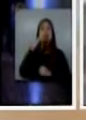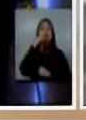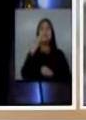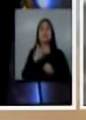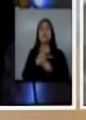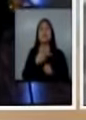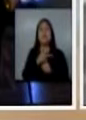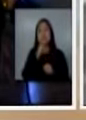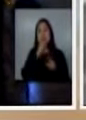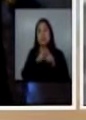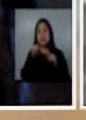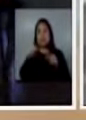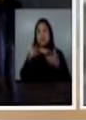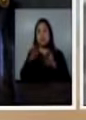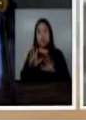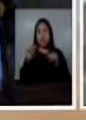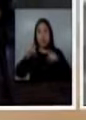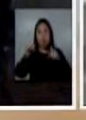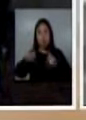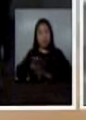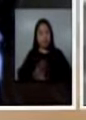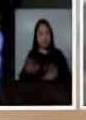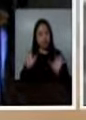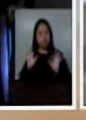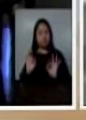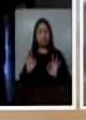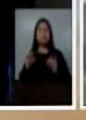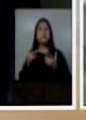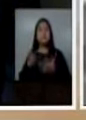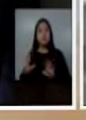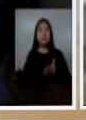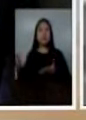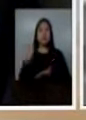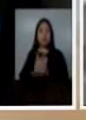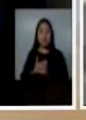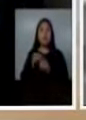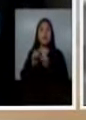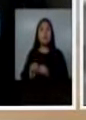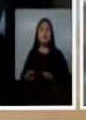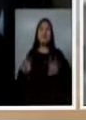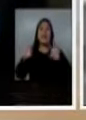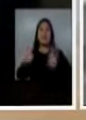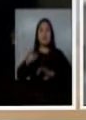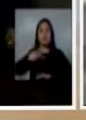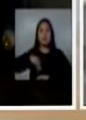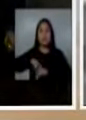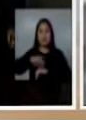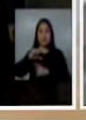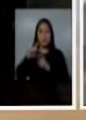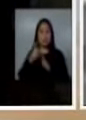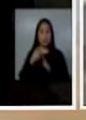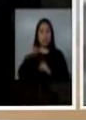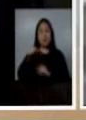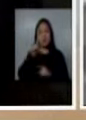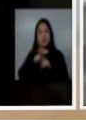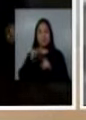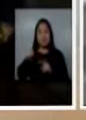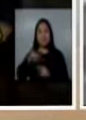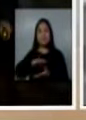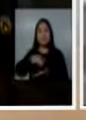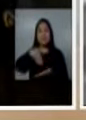mandatarios se encuentran en estos momentos en el interior del palacio, dando ya inicio a la reunión bilateral, porque de acuerdo con la agenda establecida,